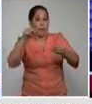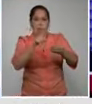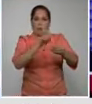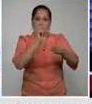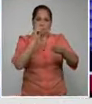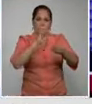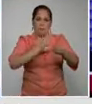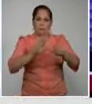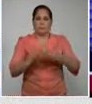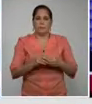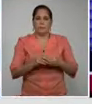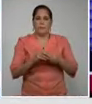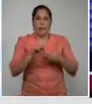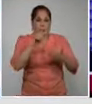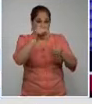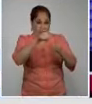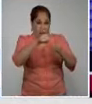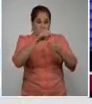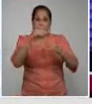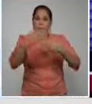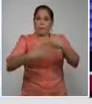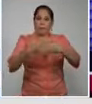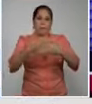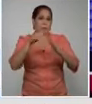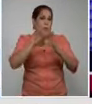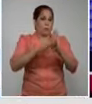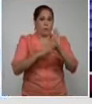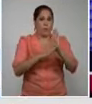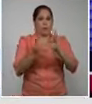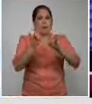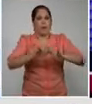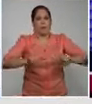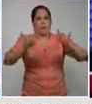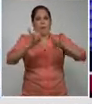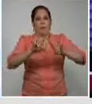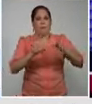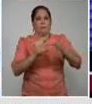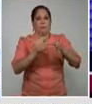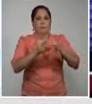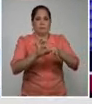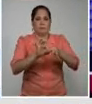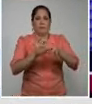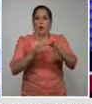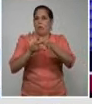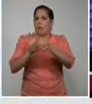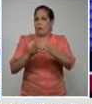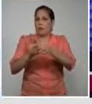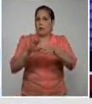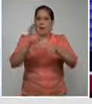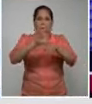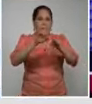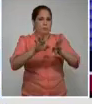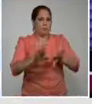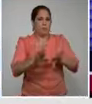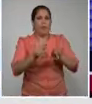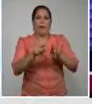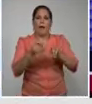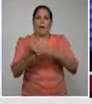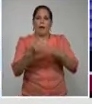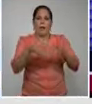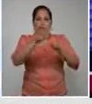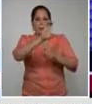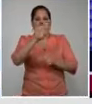Están las universidades vinculadas a todo el proceso en la coordinación de los sitios, están los institutos, está el